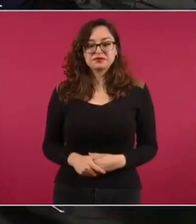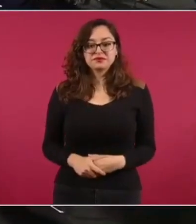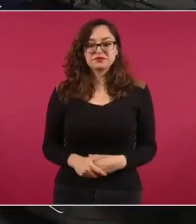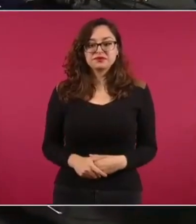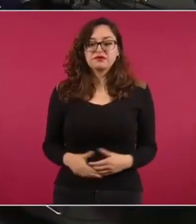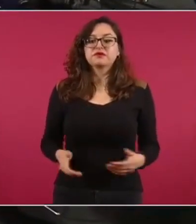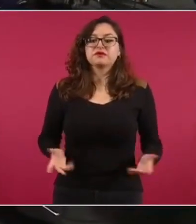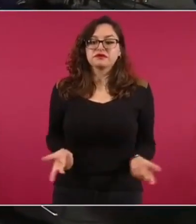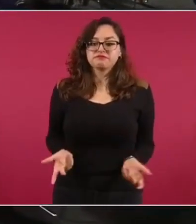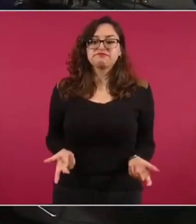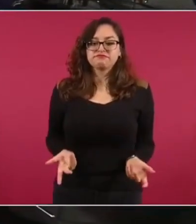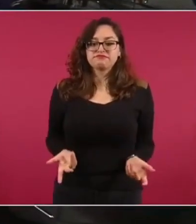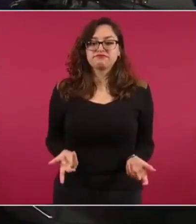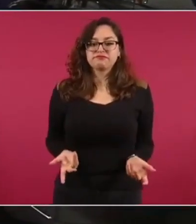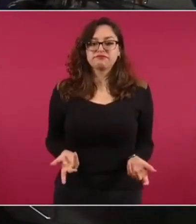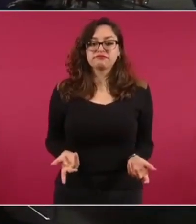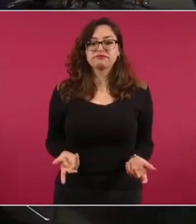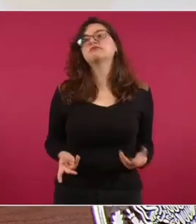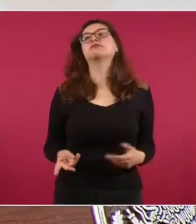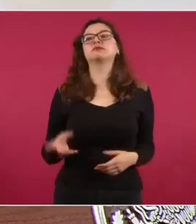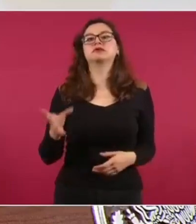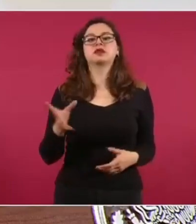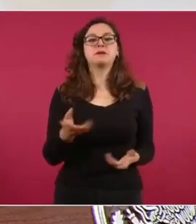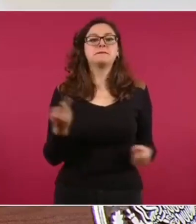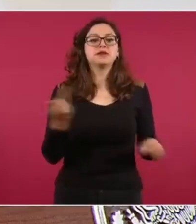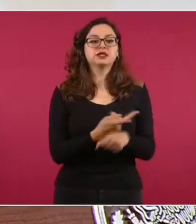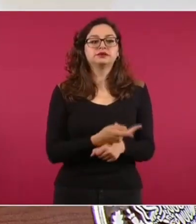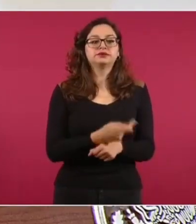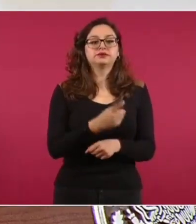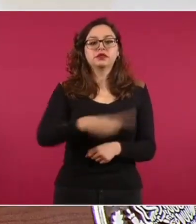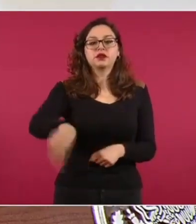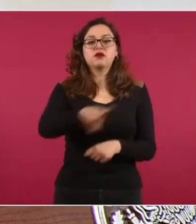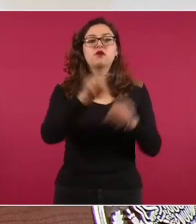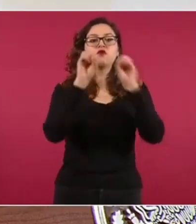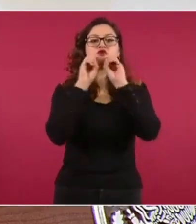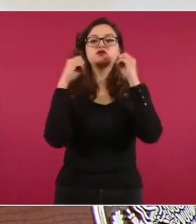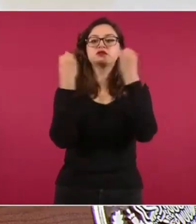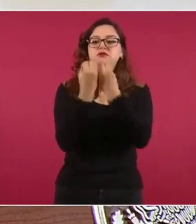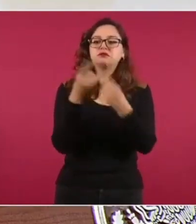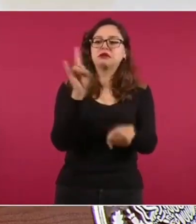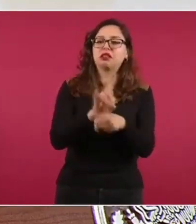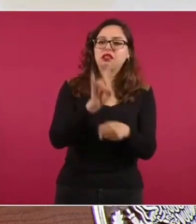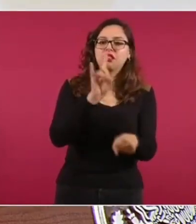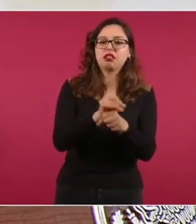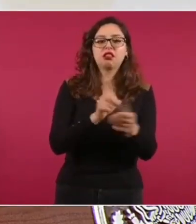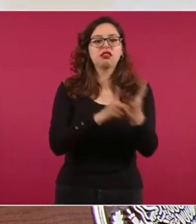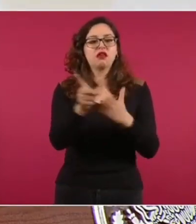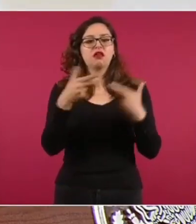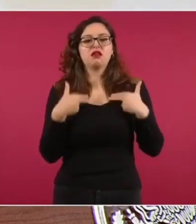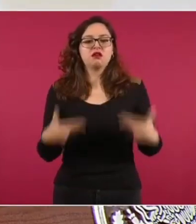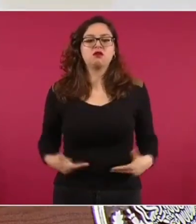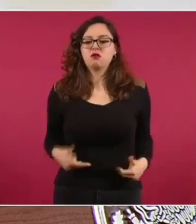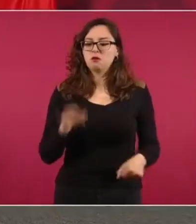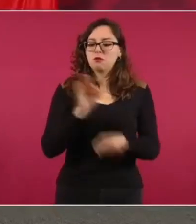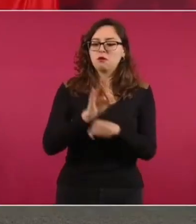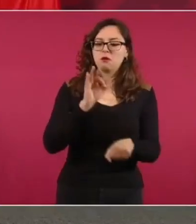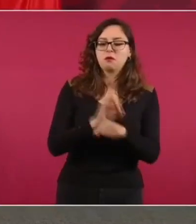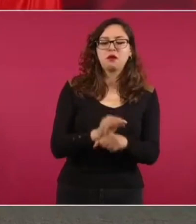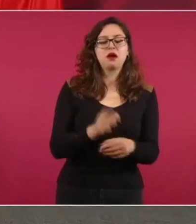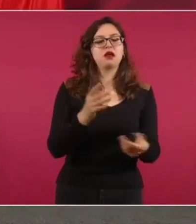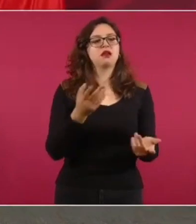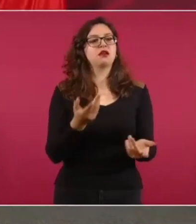Entonces hay pseudo defensores de derechos humanos, pseudo ambientalistas,